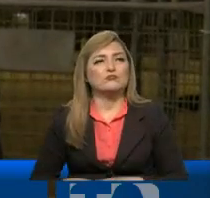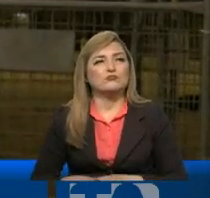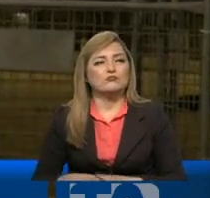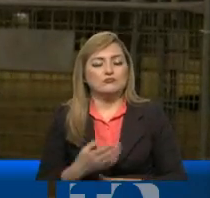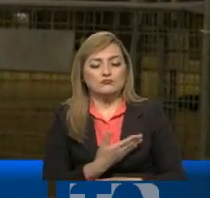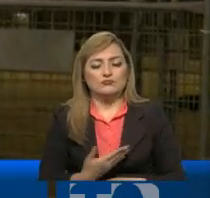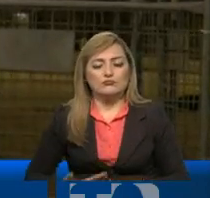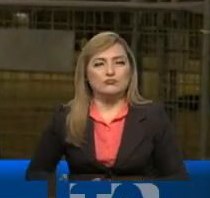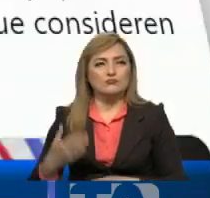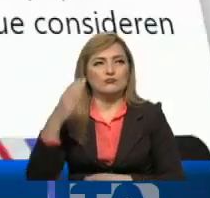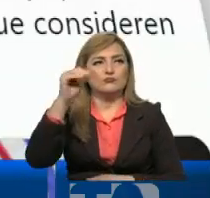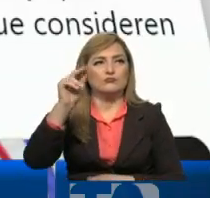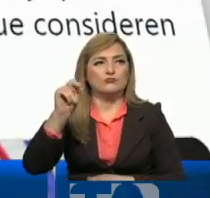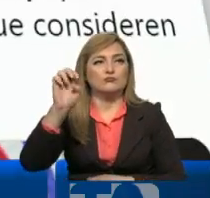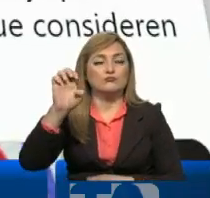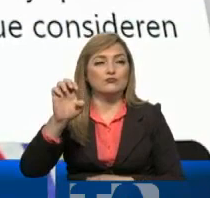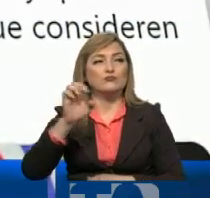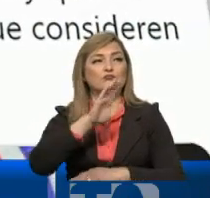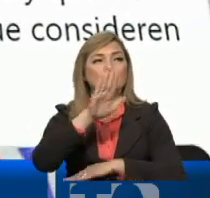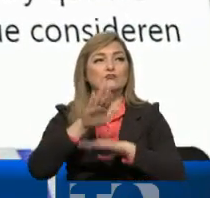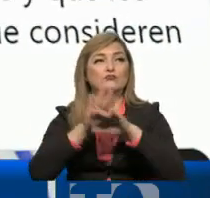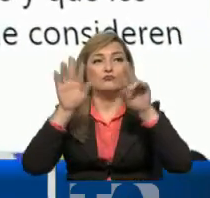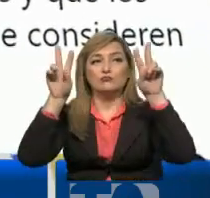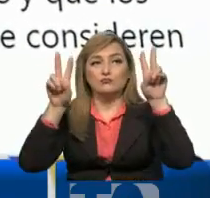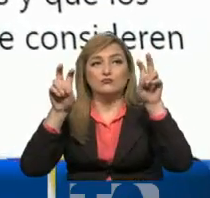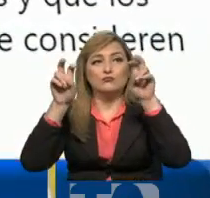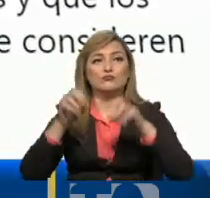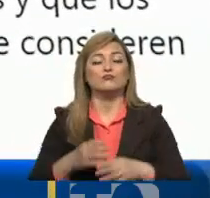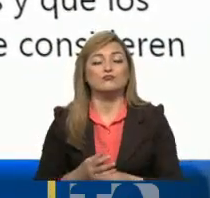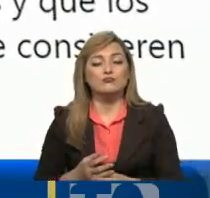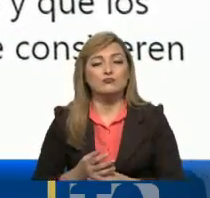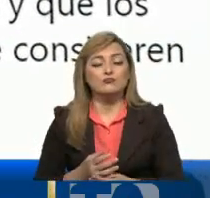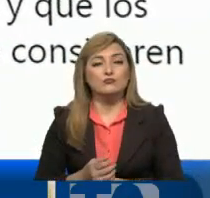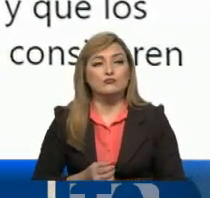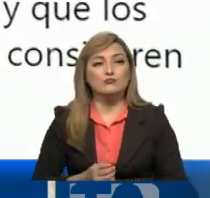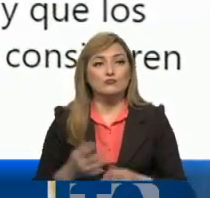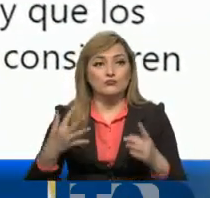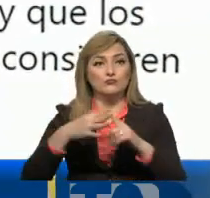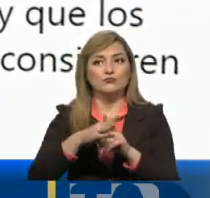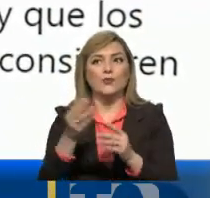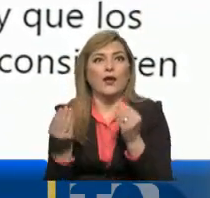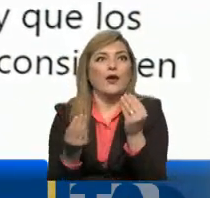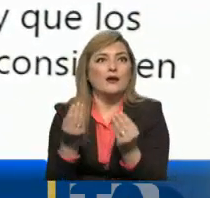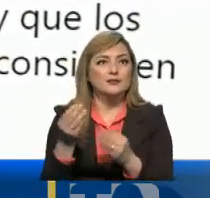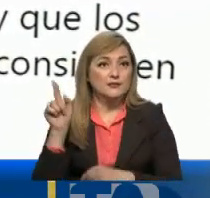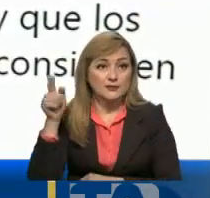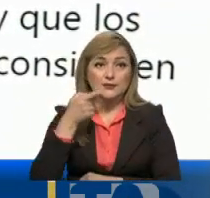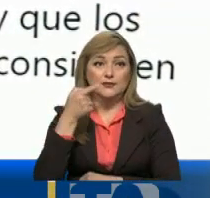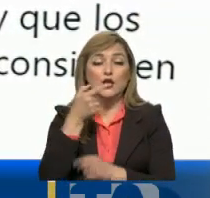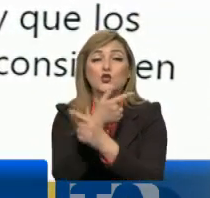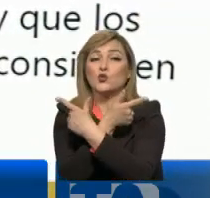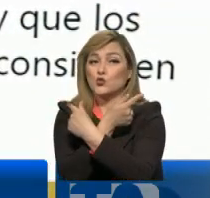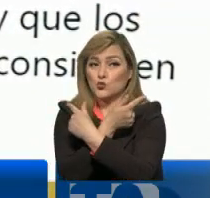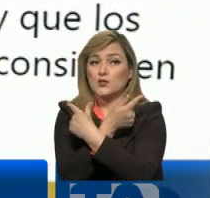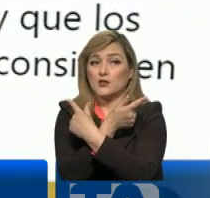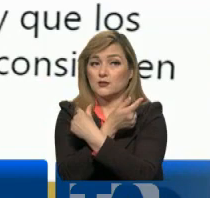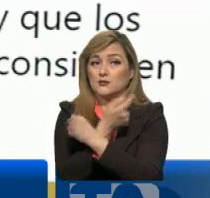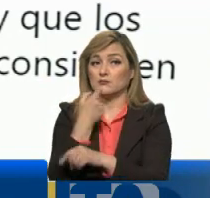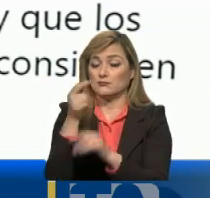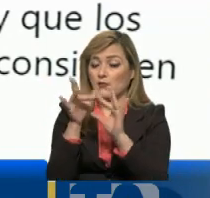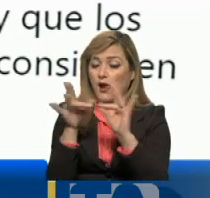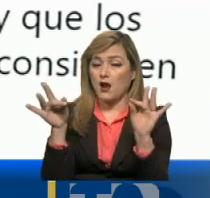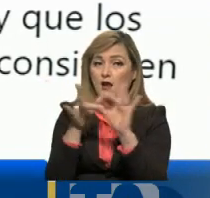Nacional Electoral, Diana Tamaín, también se refirió ya a la situación y qué es lo que van a hacer. Lo dijo a través de su cuenta de